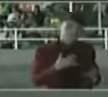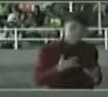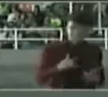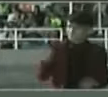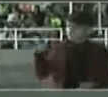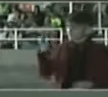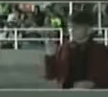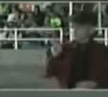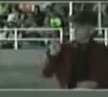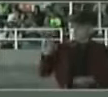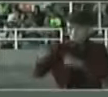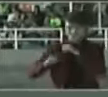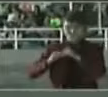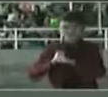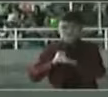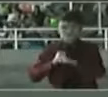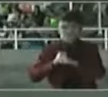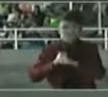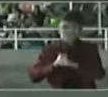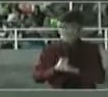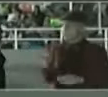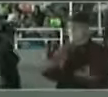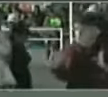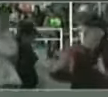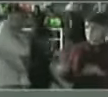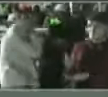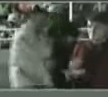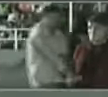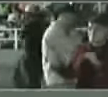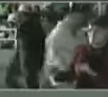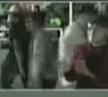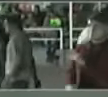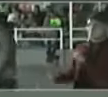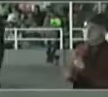80 años mal para esta iglesia,